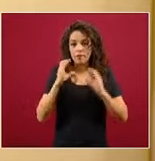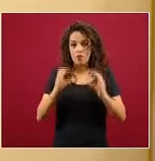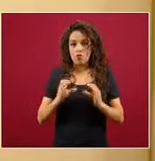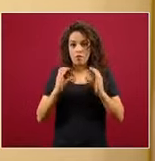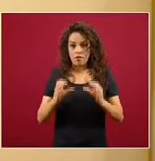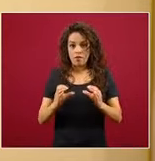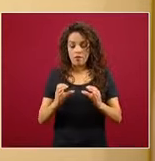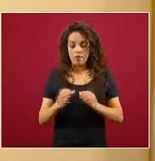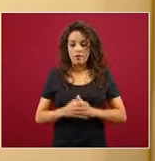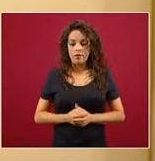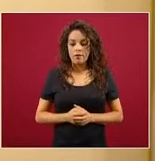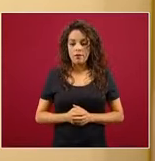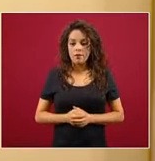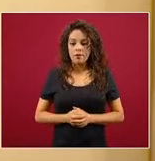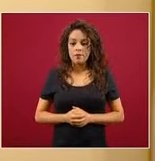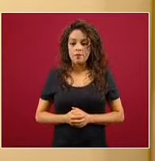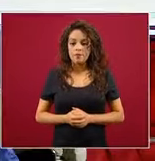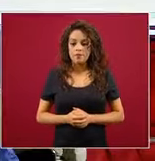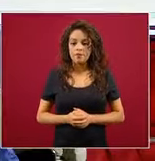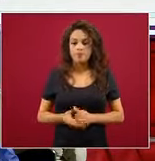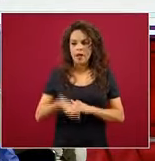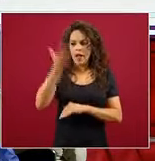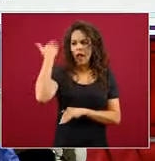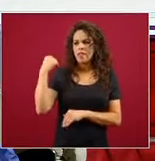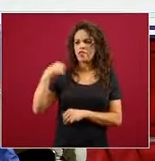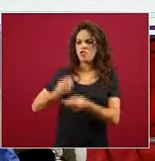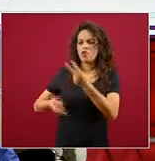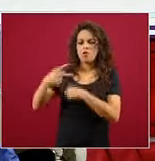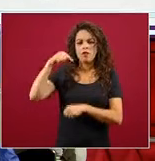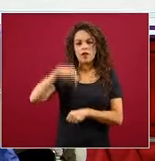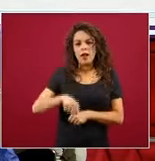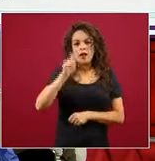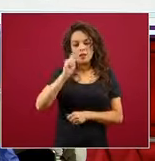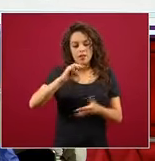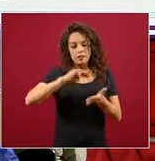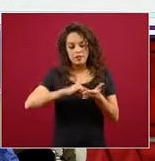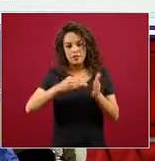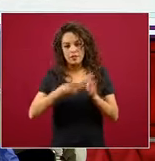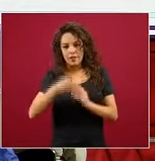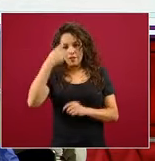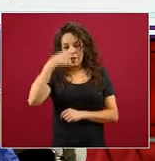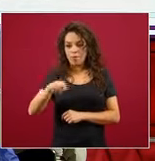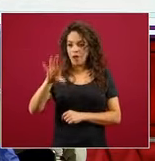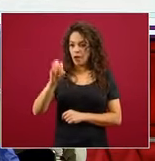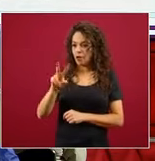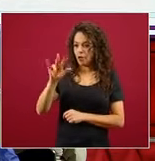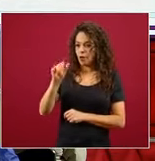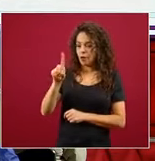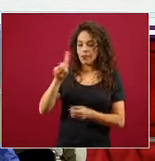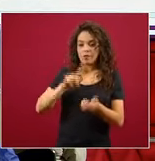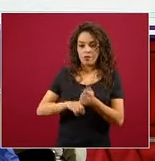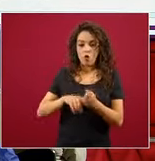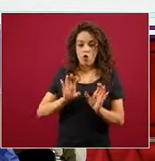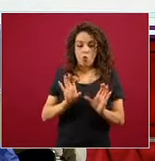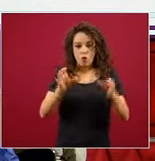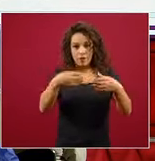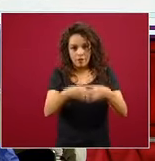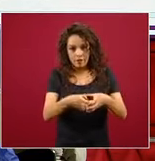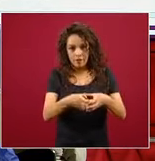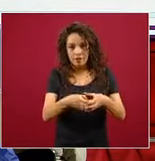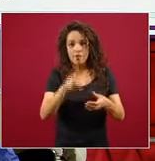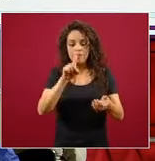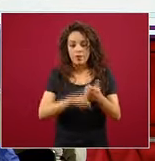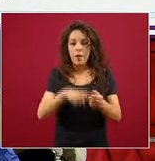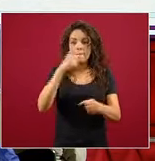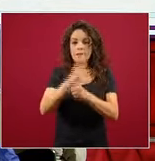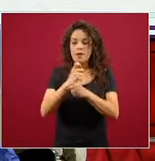yo a presentar lo de la estrategia del COVID comunitario, era esta necesidad de tener un primer nivel